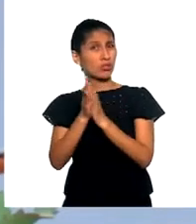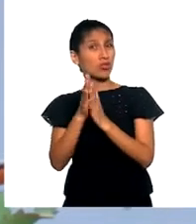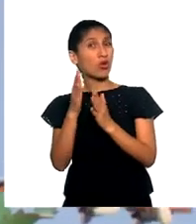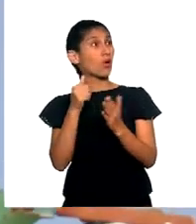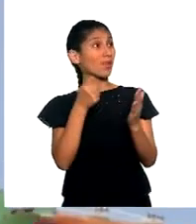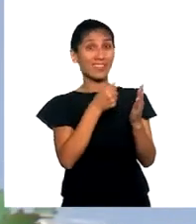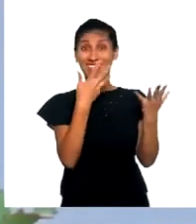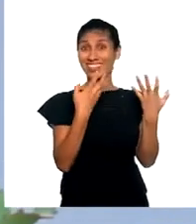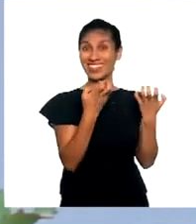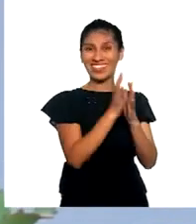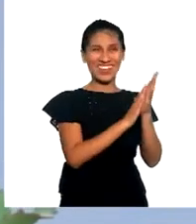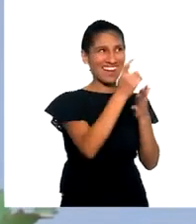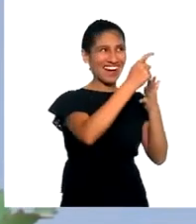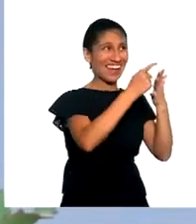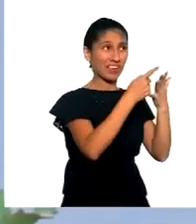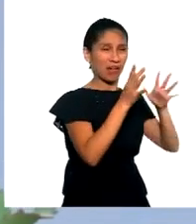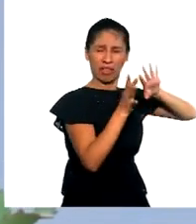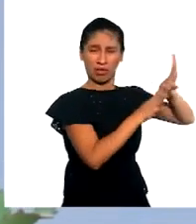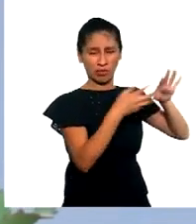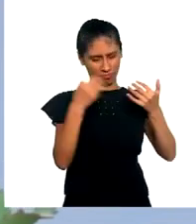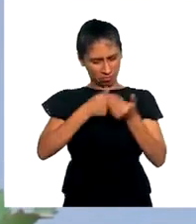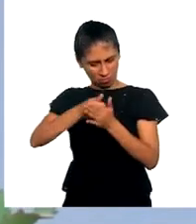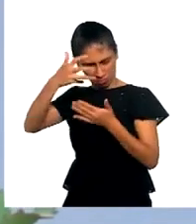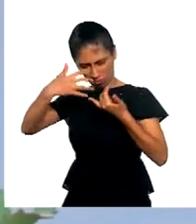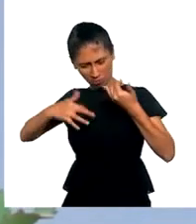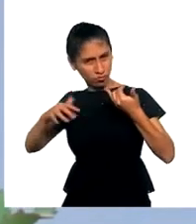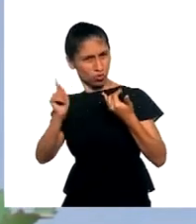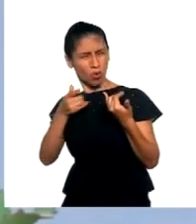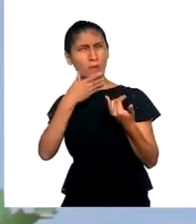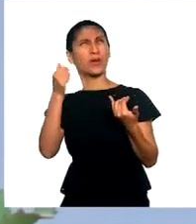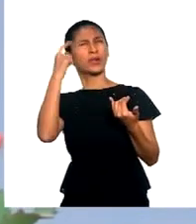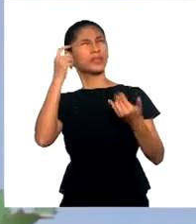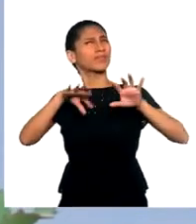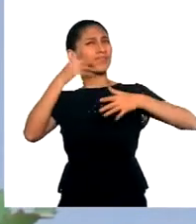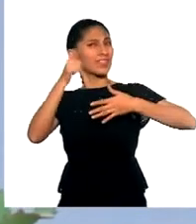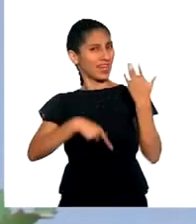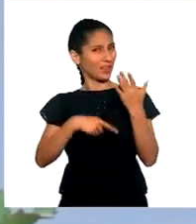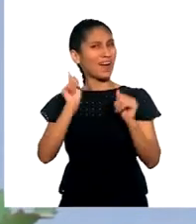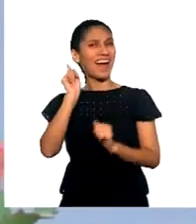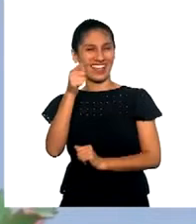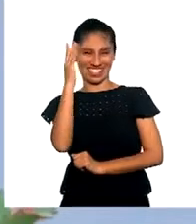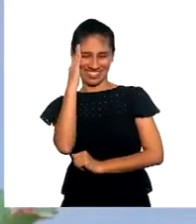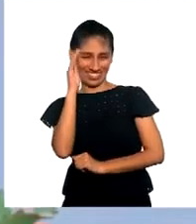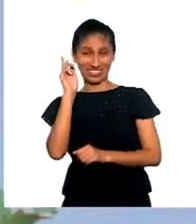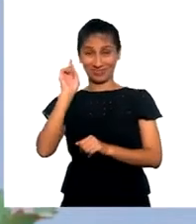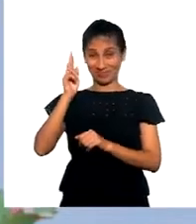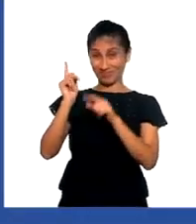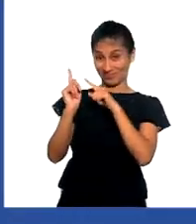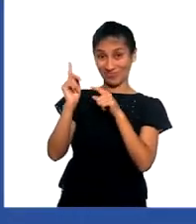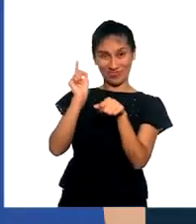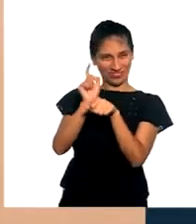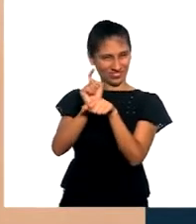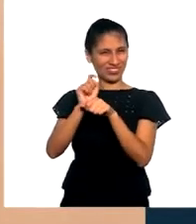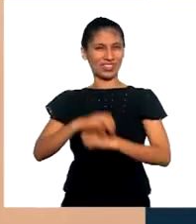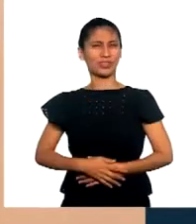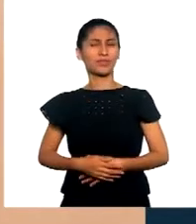tengo hoy como alcanzar el balance ya se escuchamos a nuestro docente el día de ciencias sociales cuando decidimos